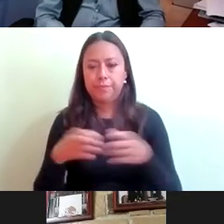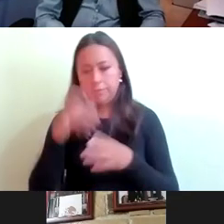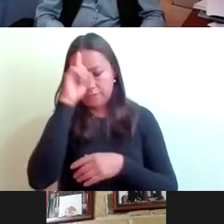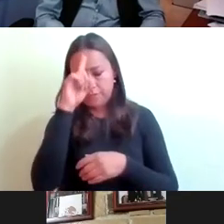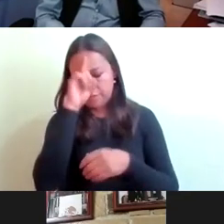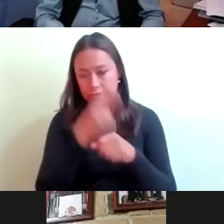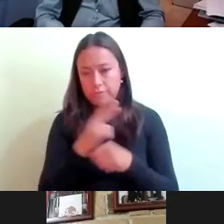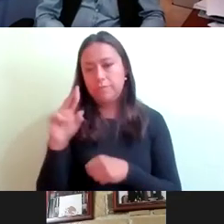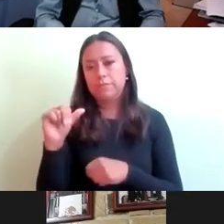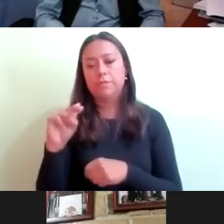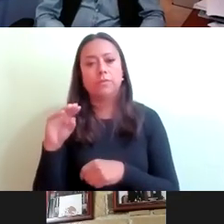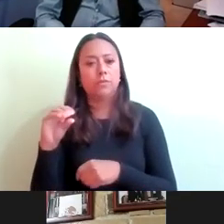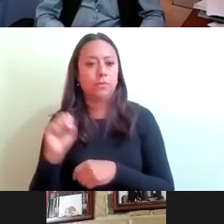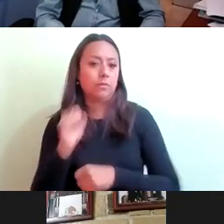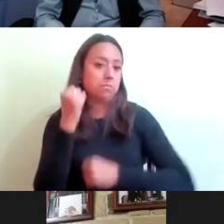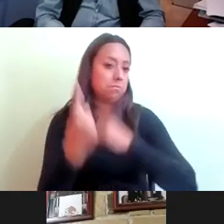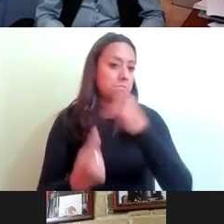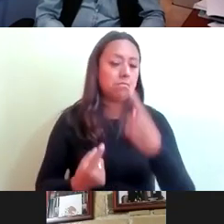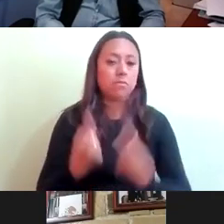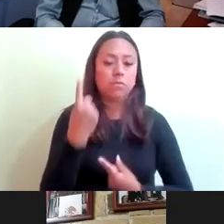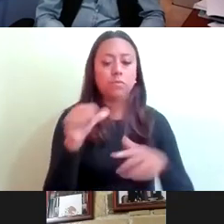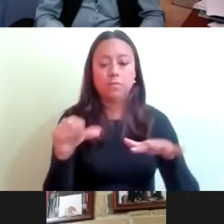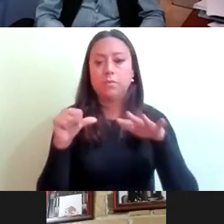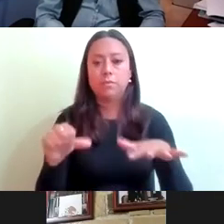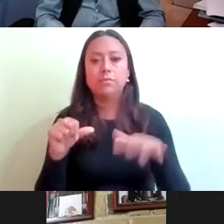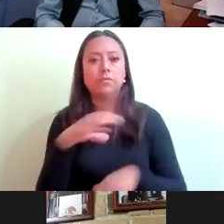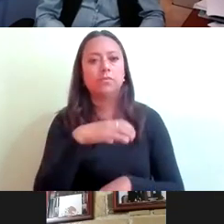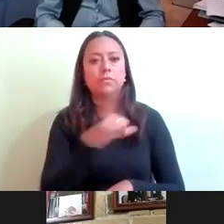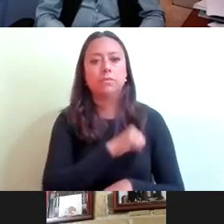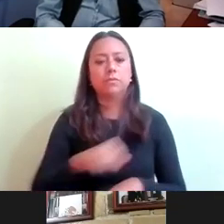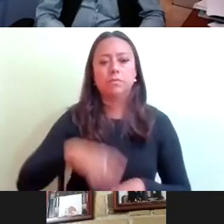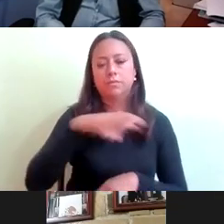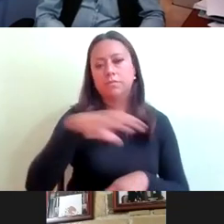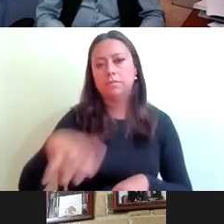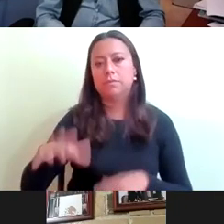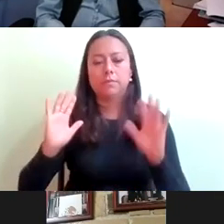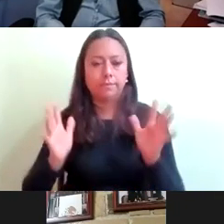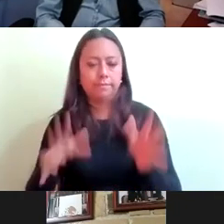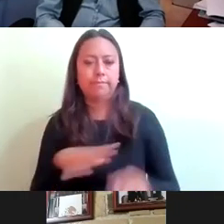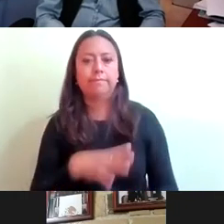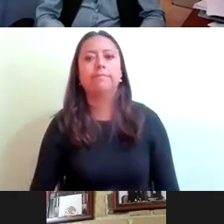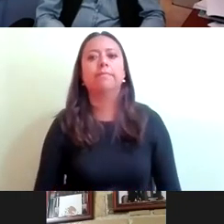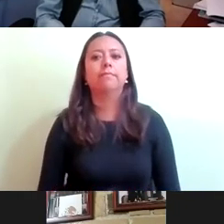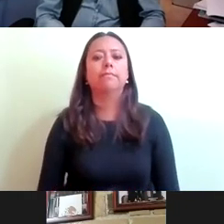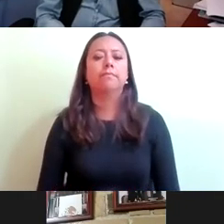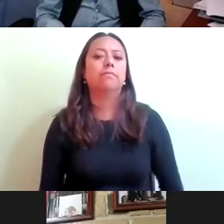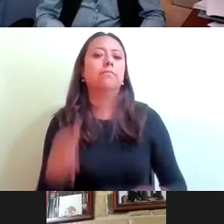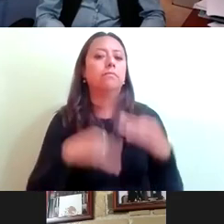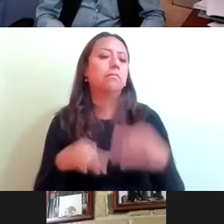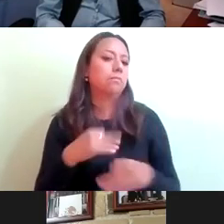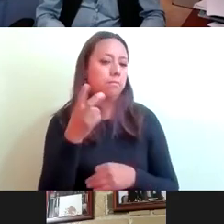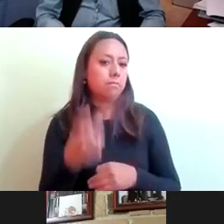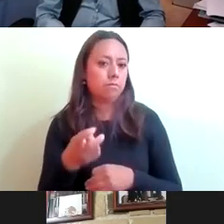16 alcaldías que ya se hayan realizado, siendo esta una de las hipótesis